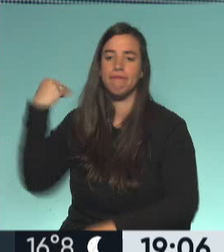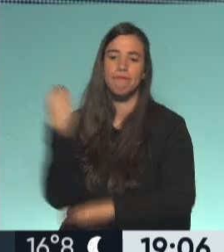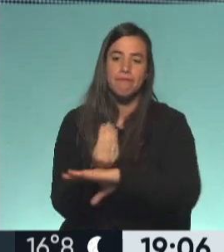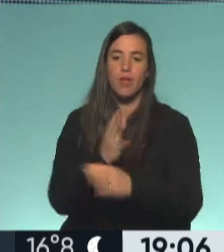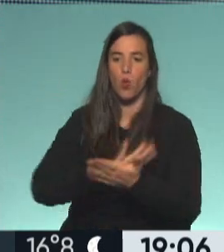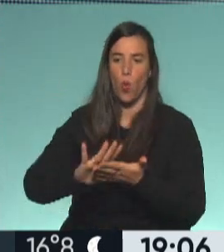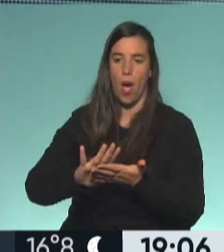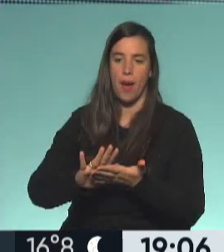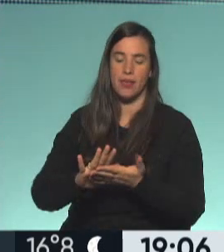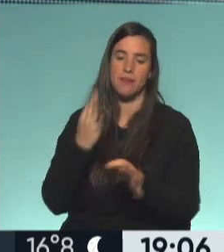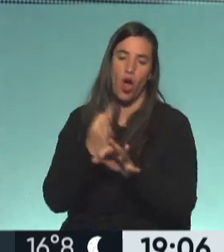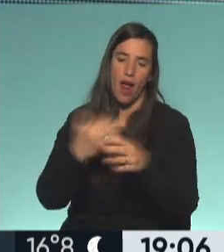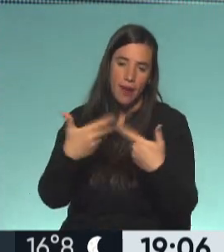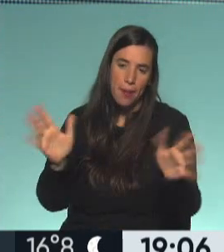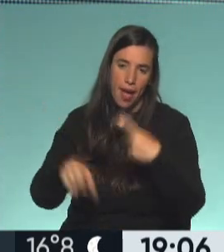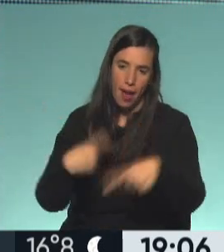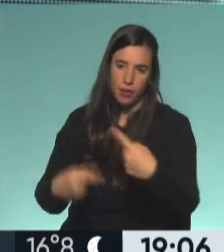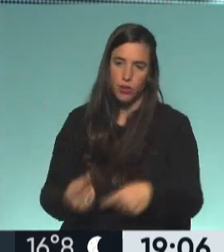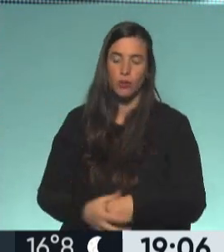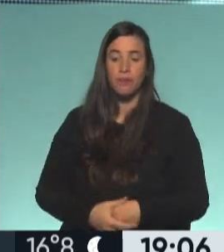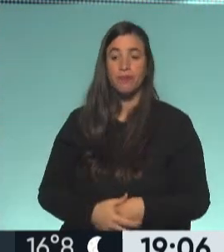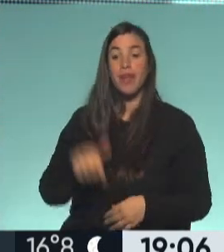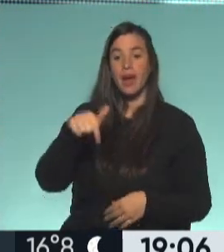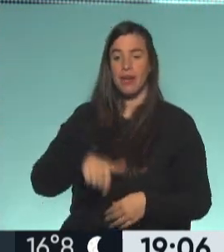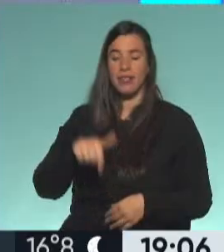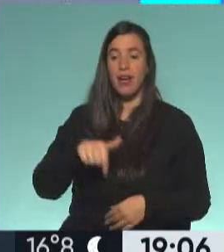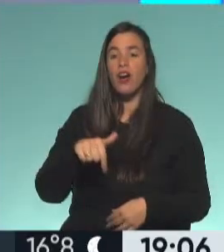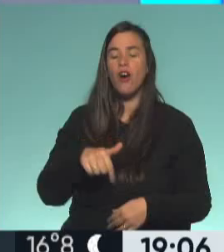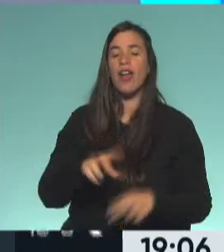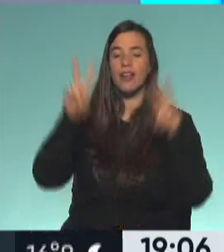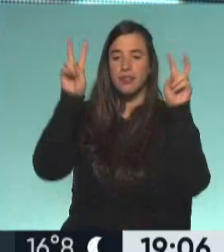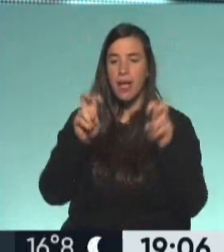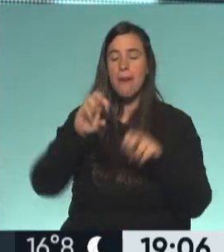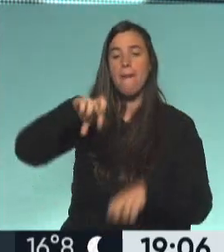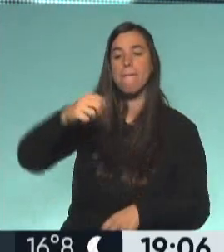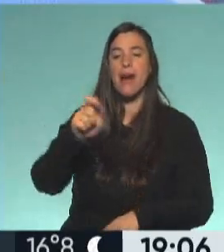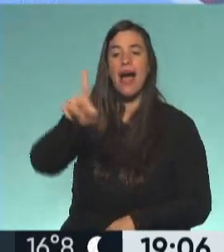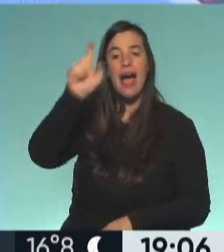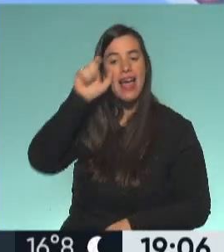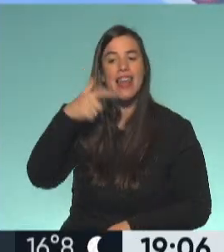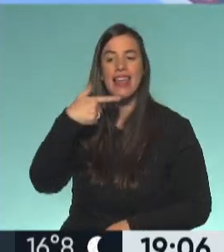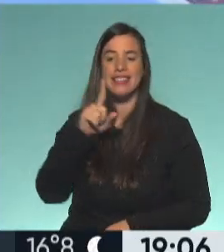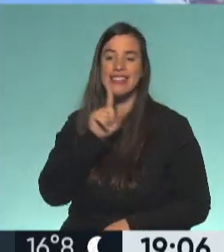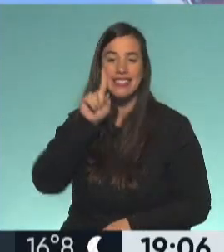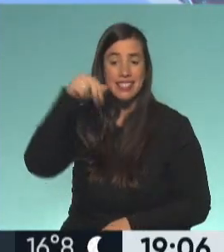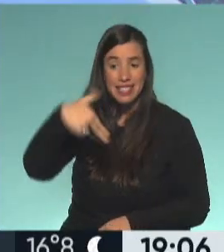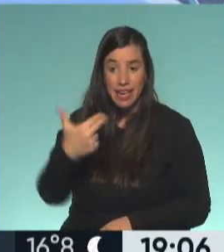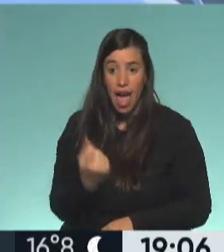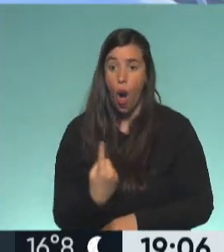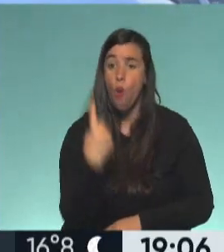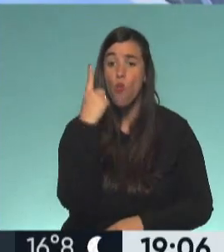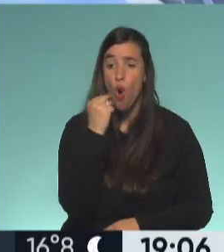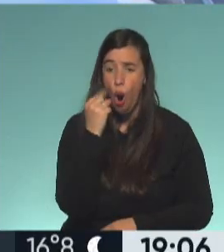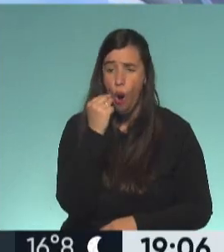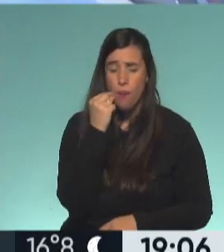Tenemos que hablar de lo que ocurre en Palestina, para eso ya está Leti Martínez aquí en la mesa. Se trata de un hombre que murió y que llevaba adelante una huelga de hambre. Sí, así